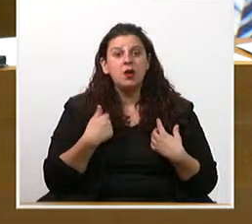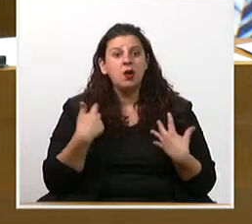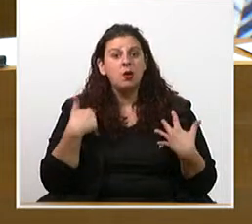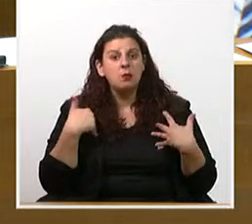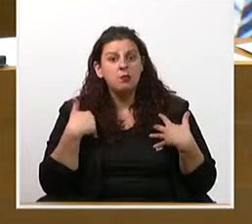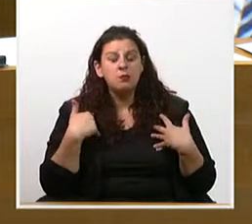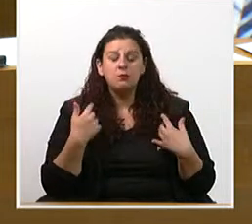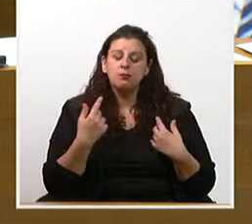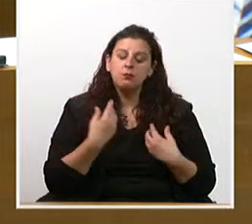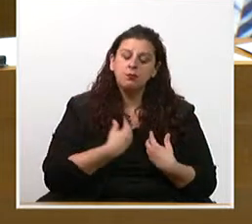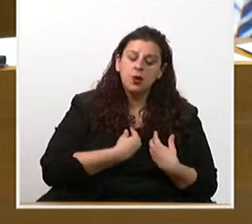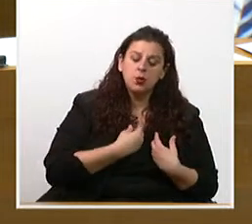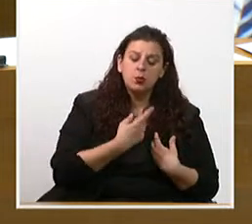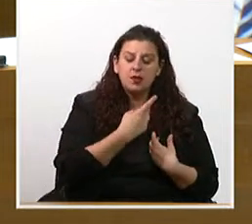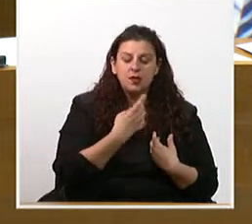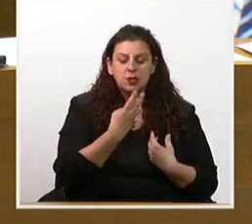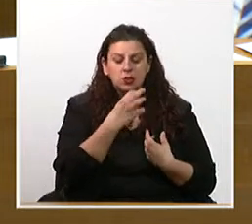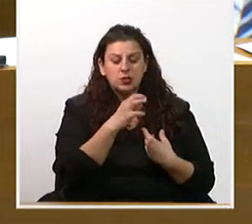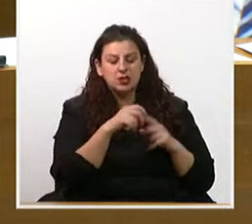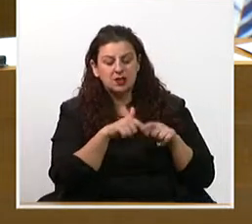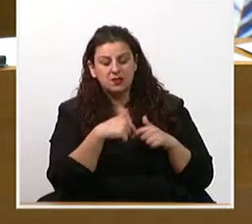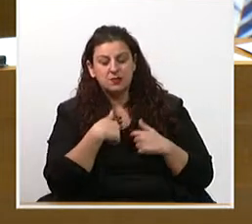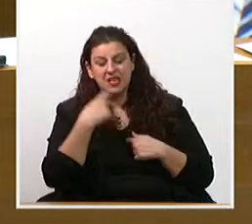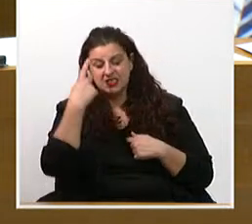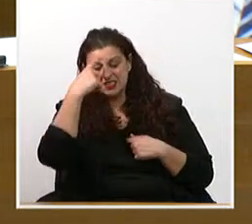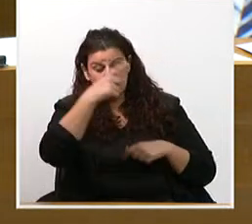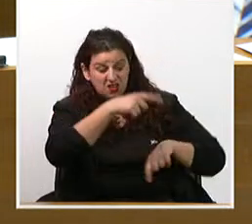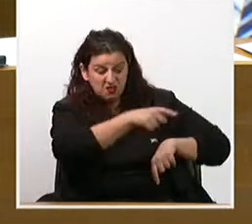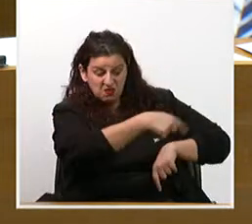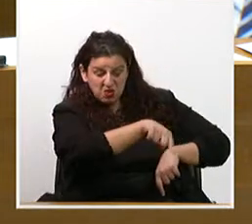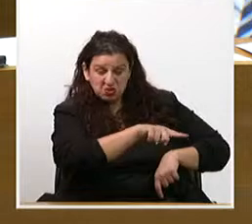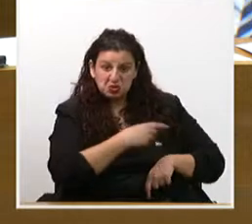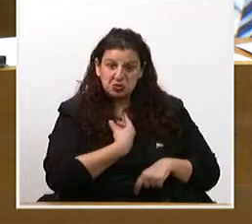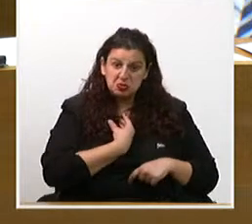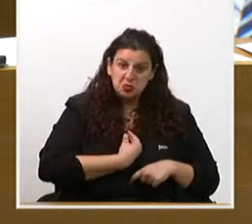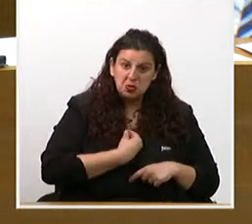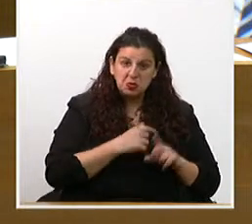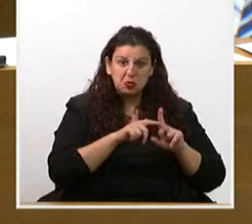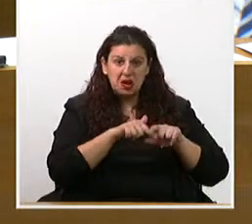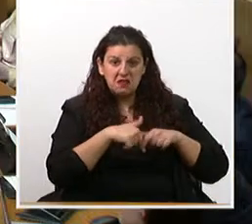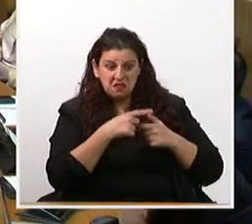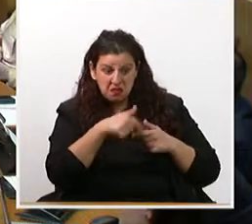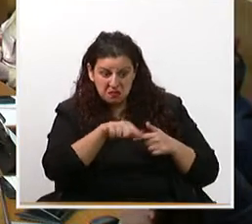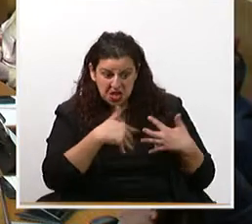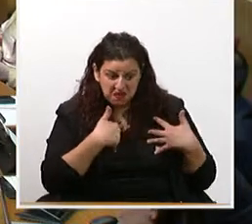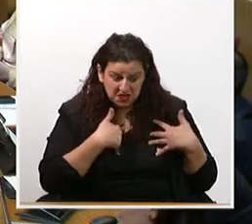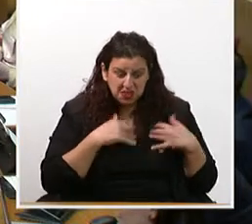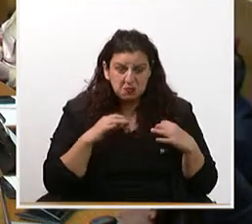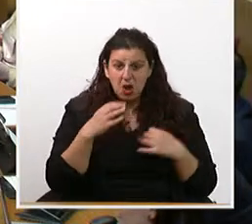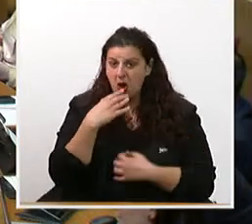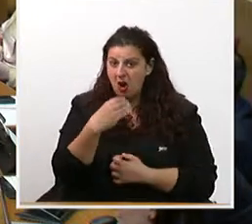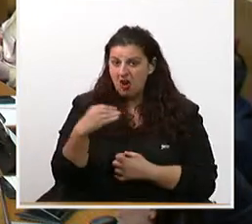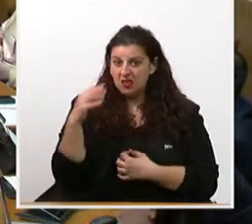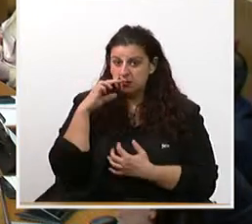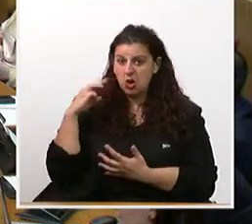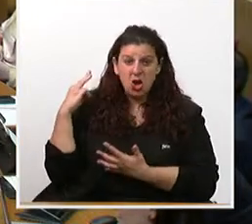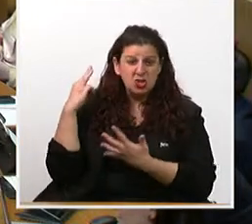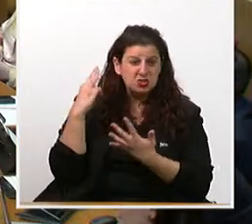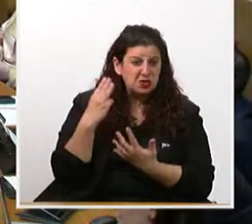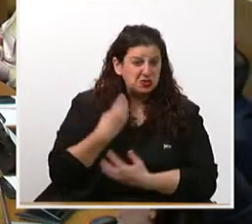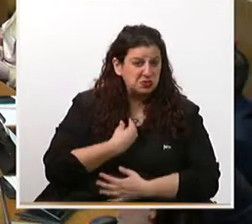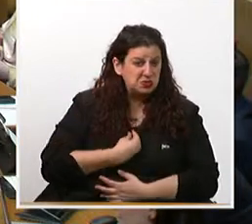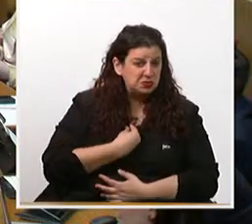Ya sé que a ustedes ni les preocupan estas víctimas ni les preocupan los jóvenes que están sin vivienda no les han preocupado durante 8 años y han demostrado